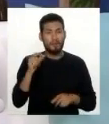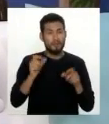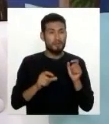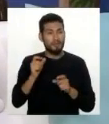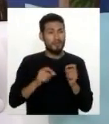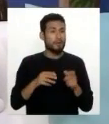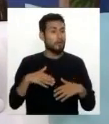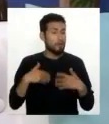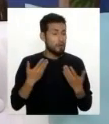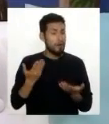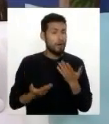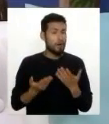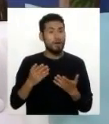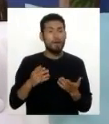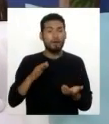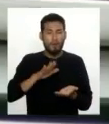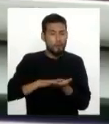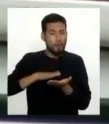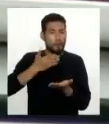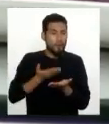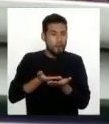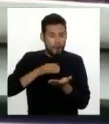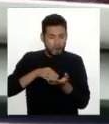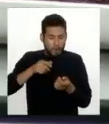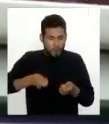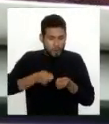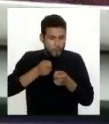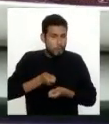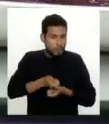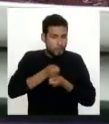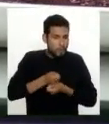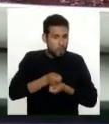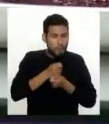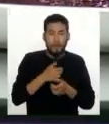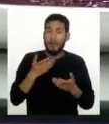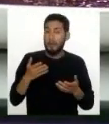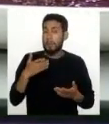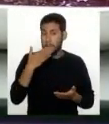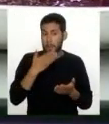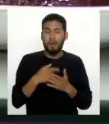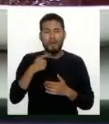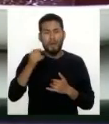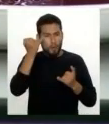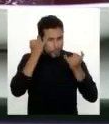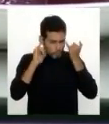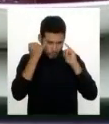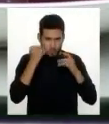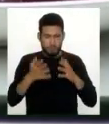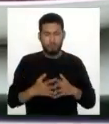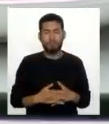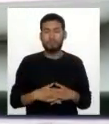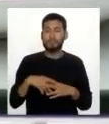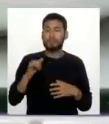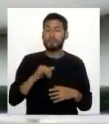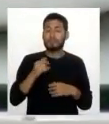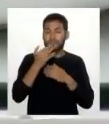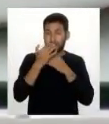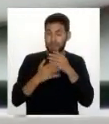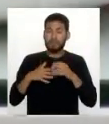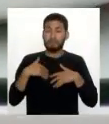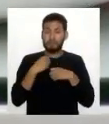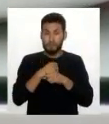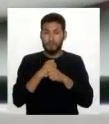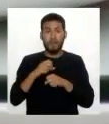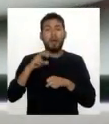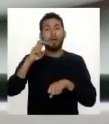que pueden hacerlo tipo salteadito, ¿no? De otra manera. Entonces es un poco de ahí la creatividad. Claro. Por ejemplo, la sangrecita se puede hacer también